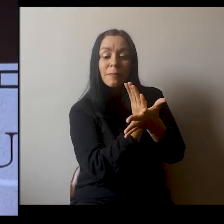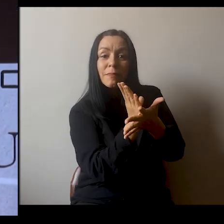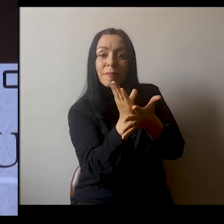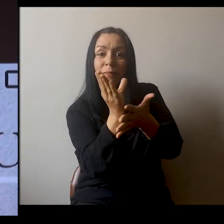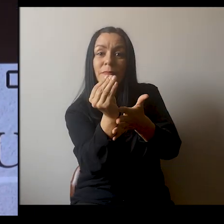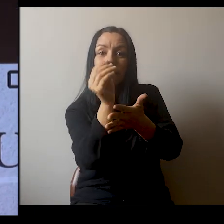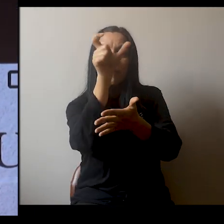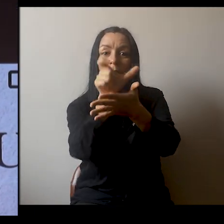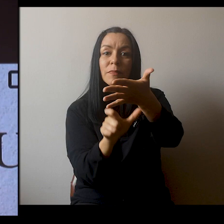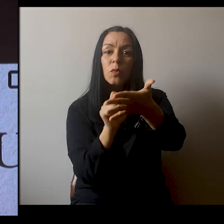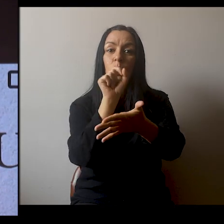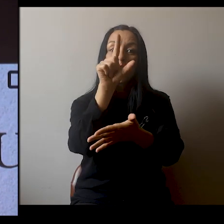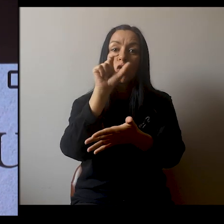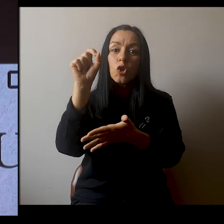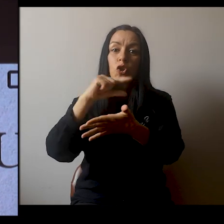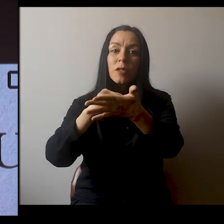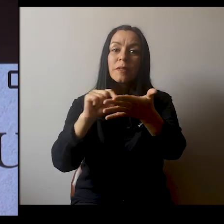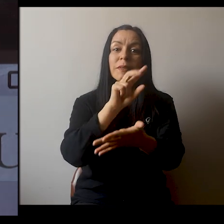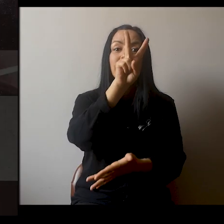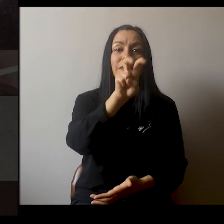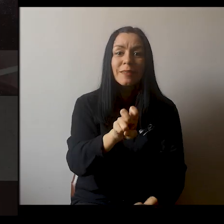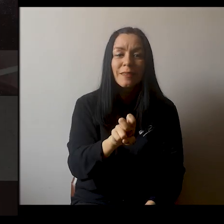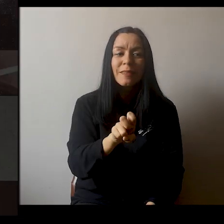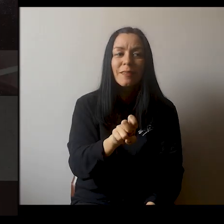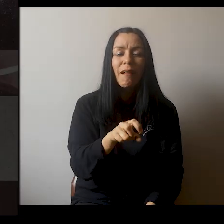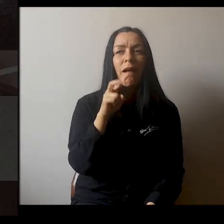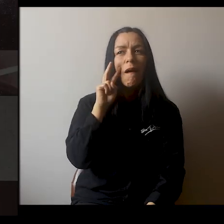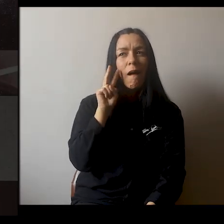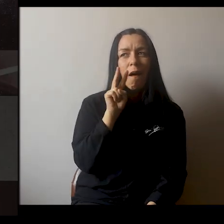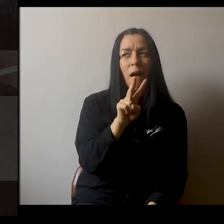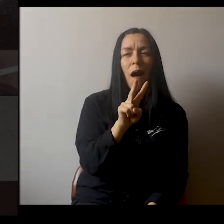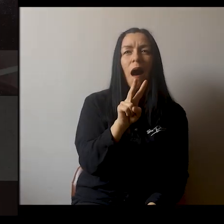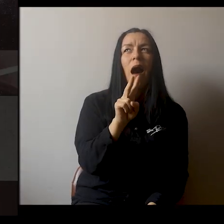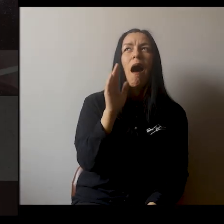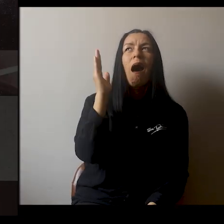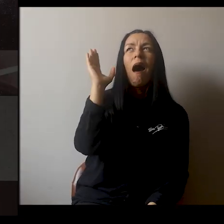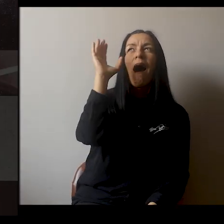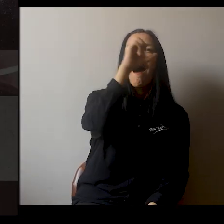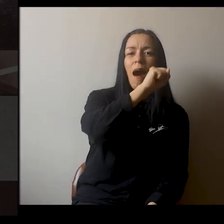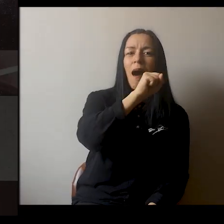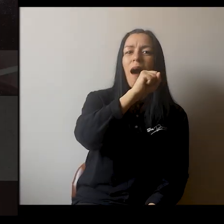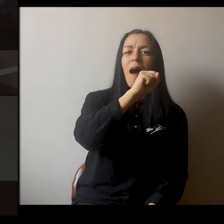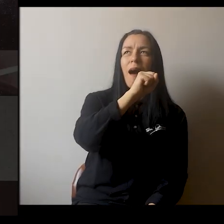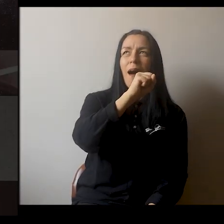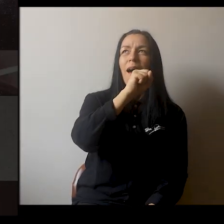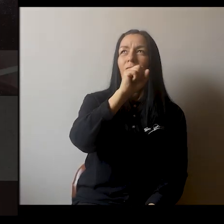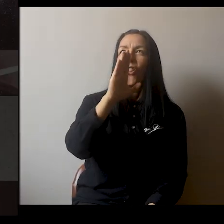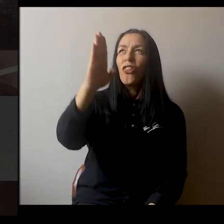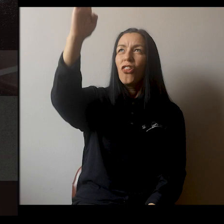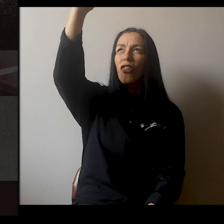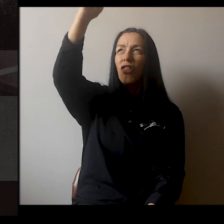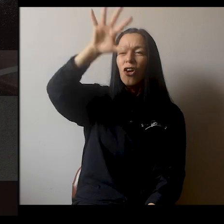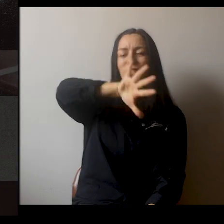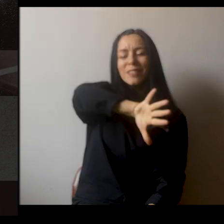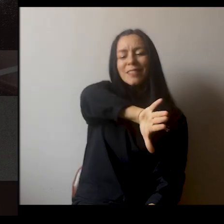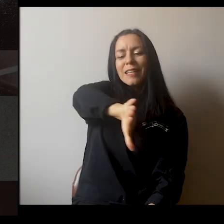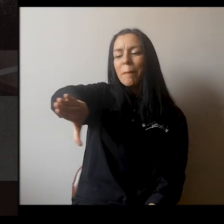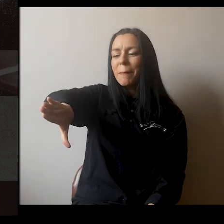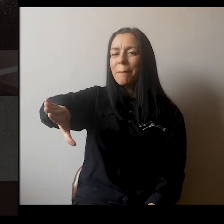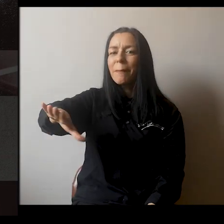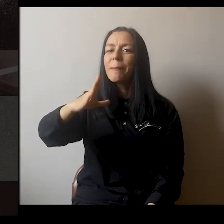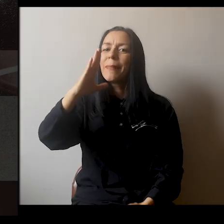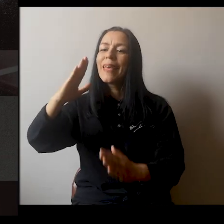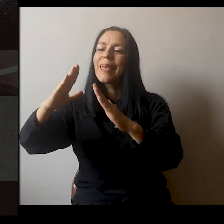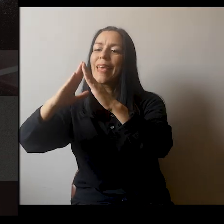Dice en Éxodo 11:7, así sabrán que el Señor hace distinción entre